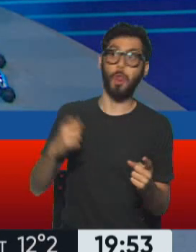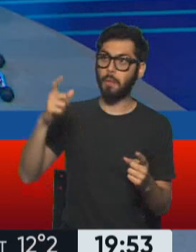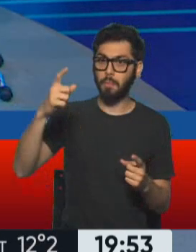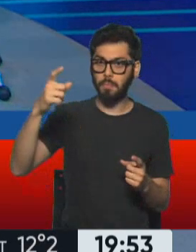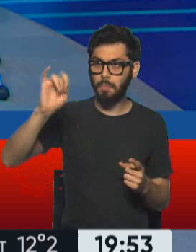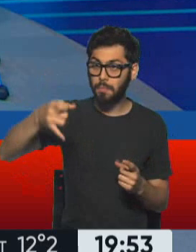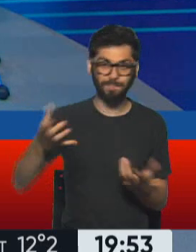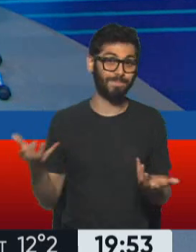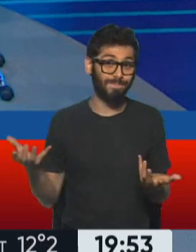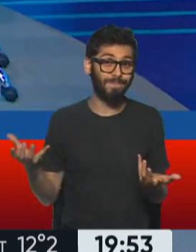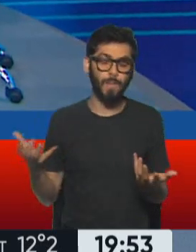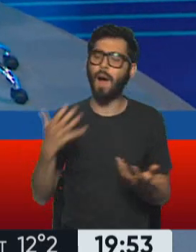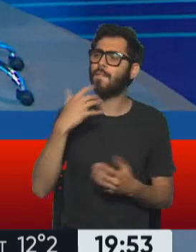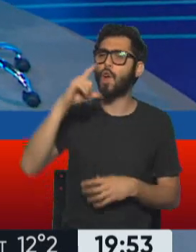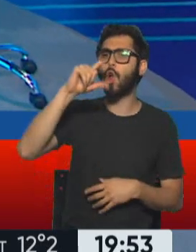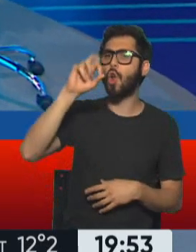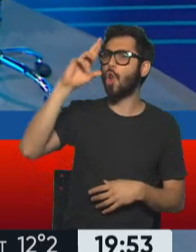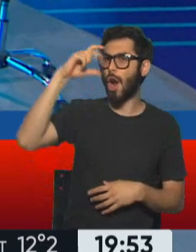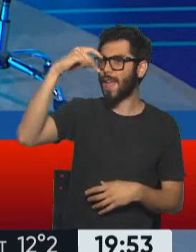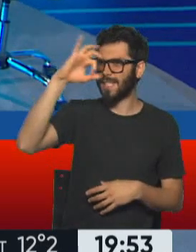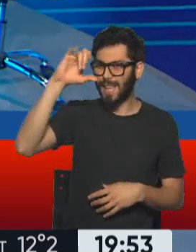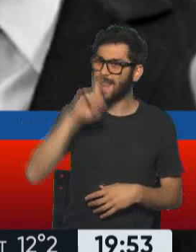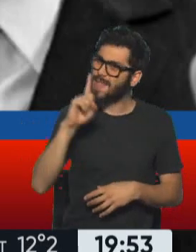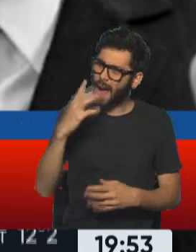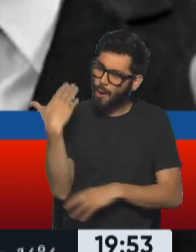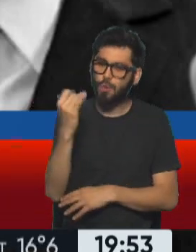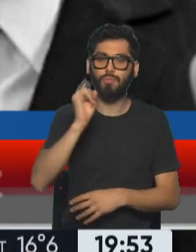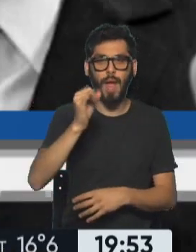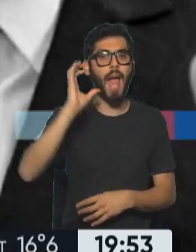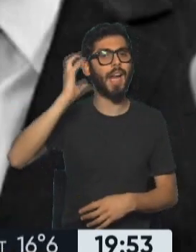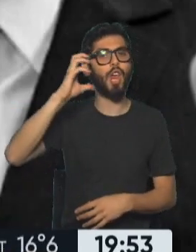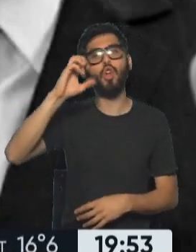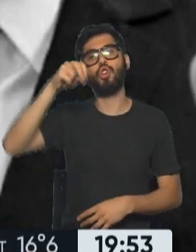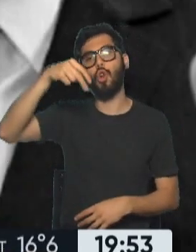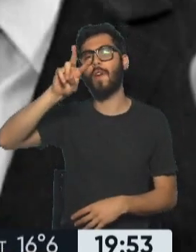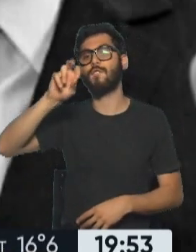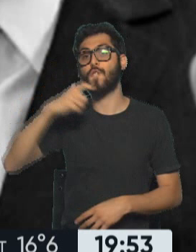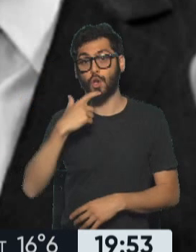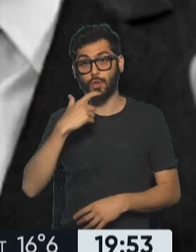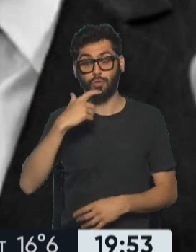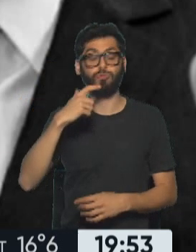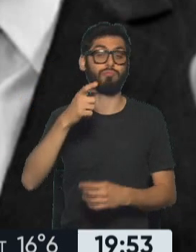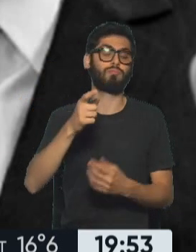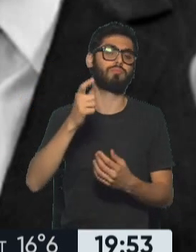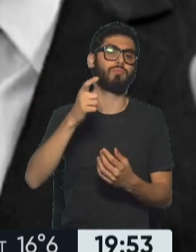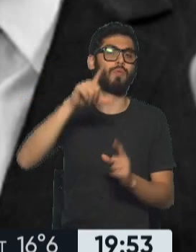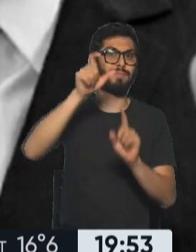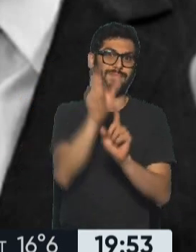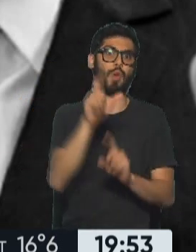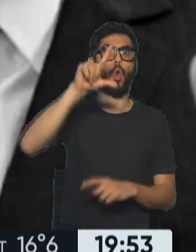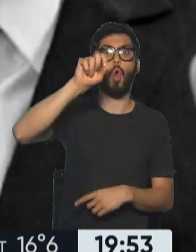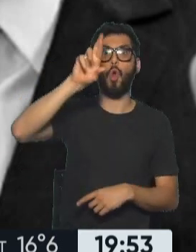Se manifestó Lorenzetti, dio una entrevista radial esta mañana en Radio Con Vos, y dijo algunas cosas que son,